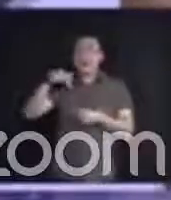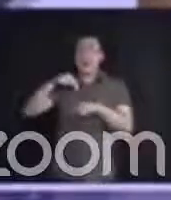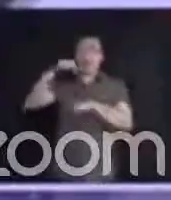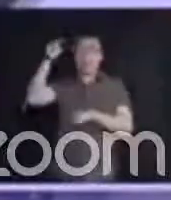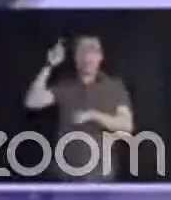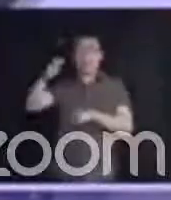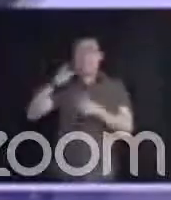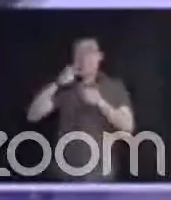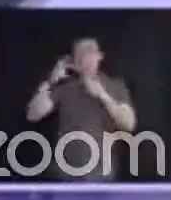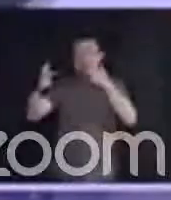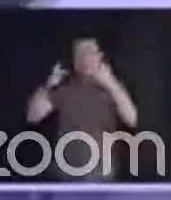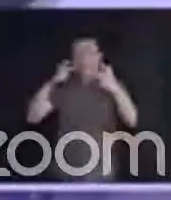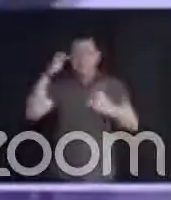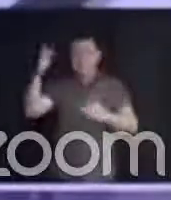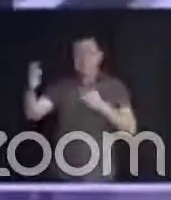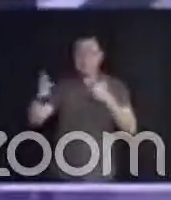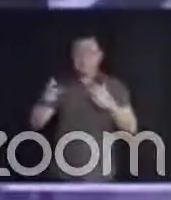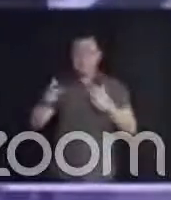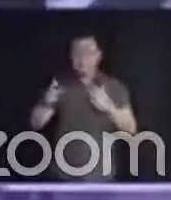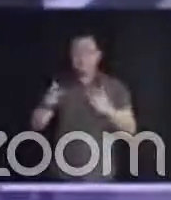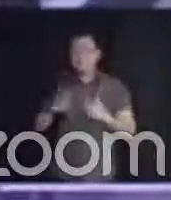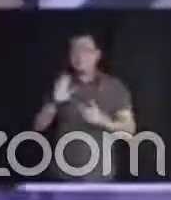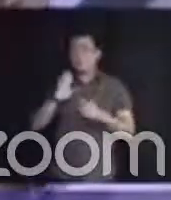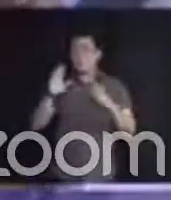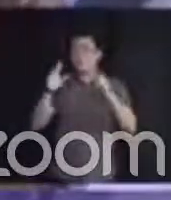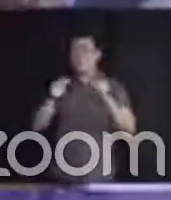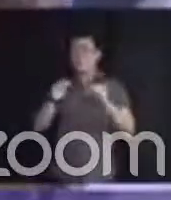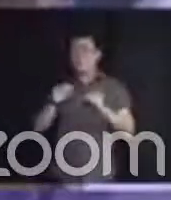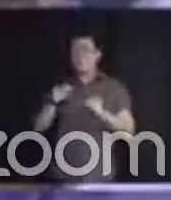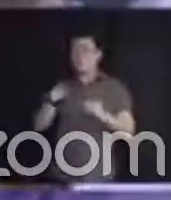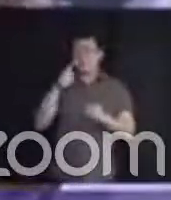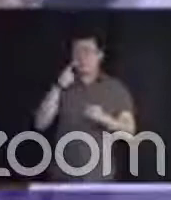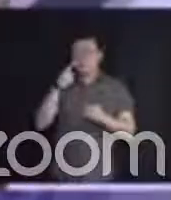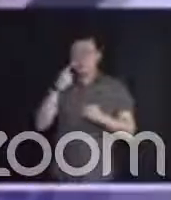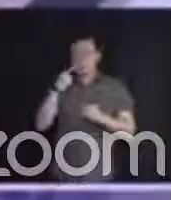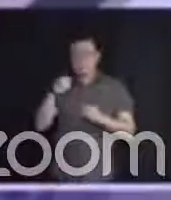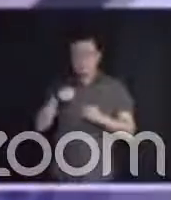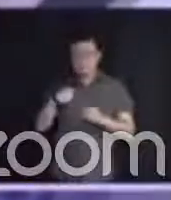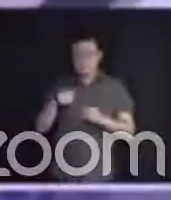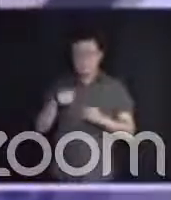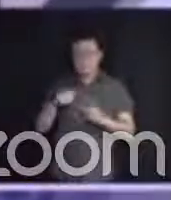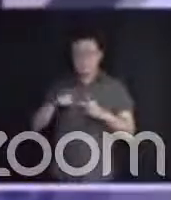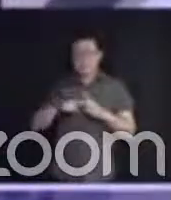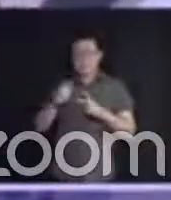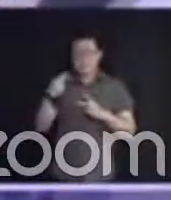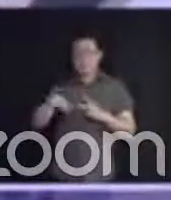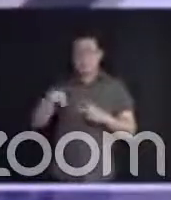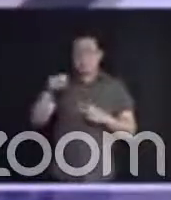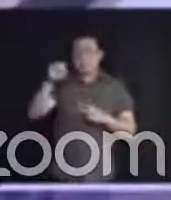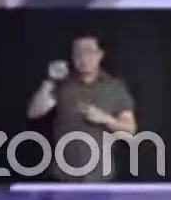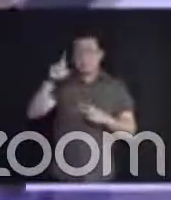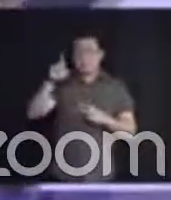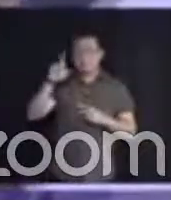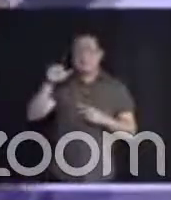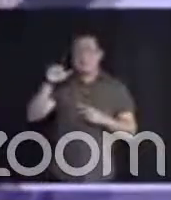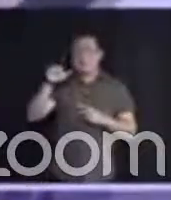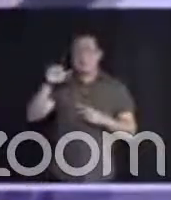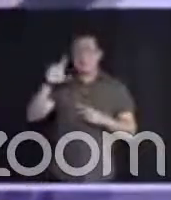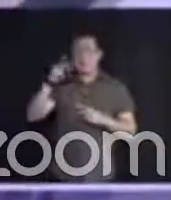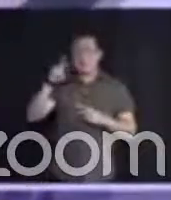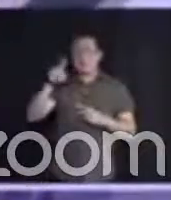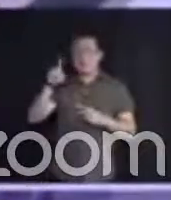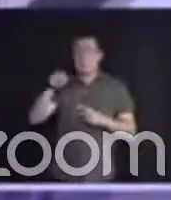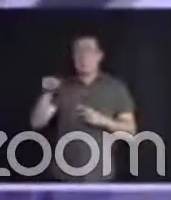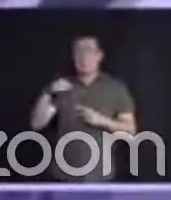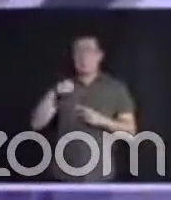Carolina. ¿Dónde está esa gente? Ay, que estoy bien apagada. Bueno, antes que nada, quiero decir mi nombre,